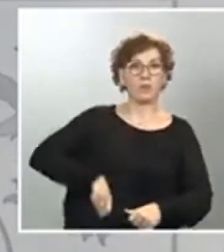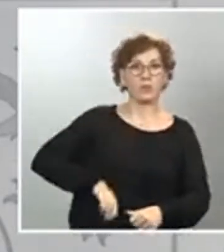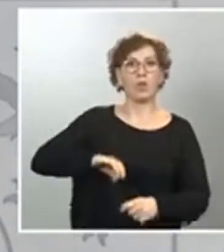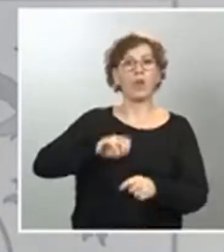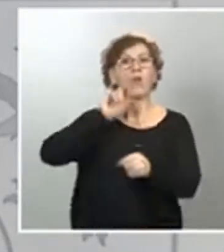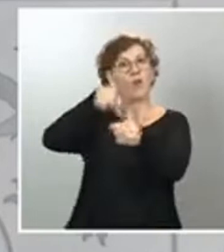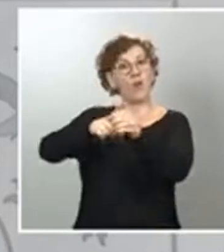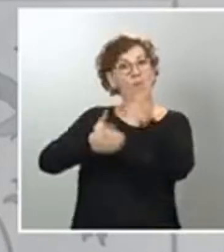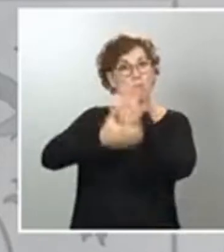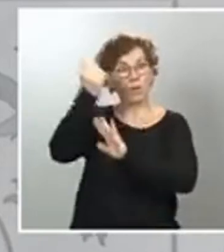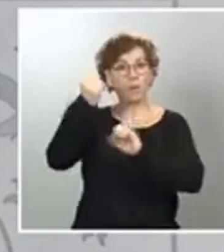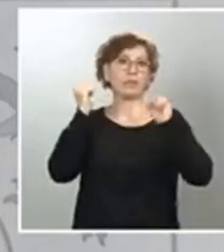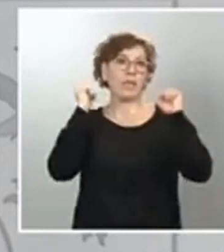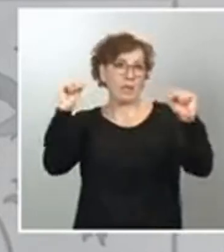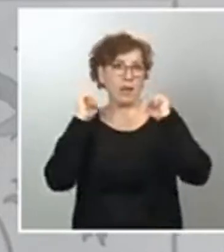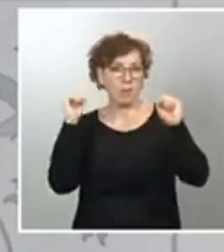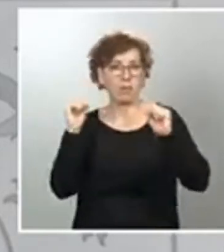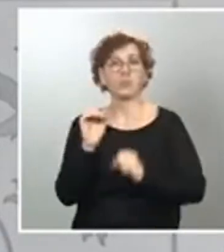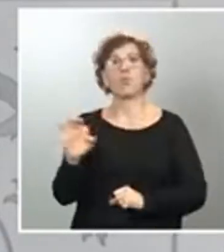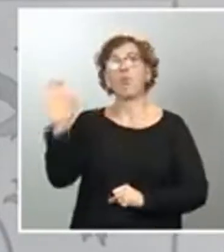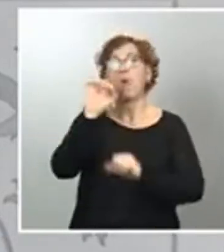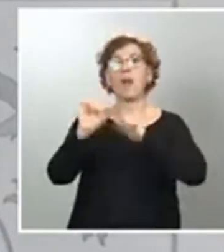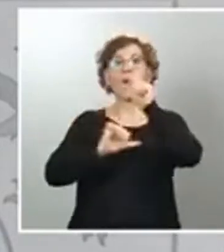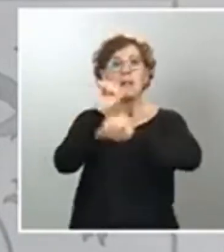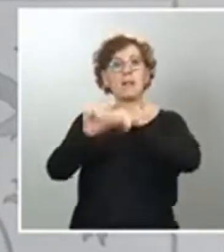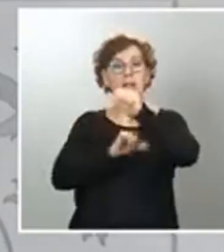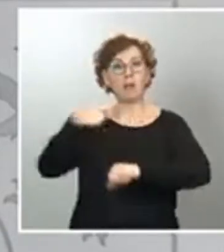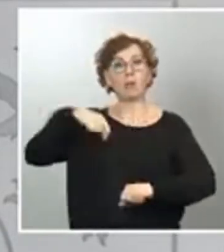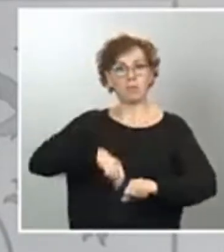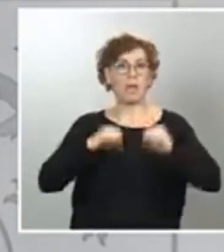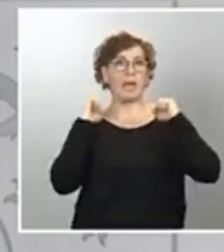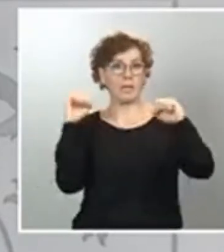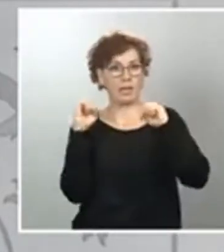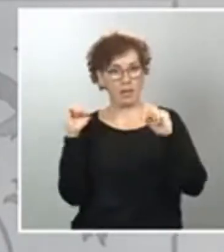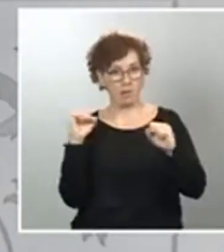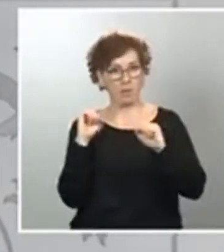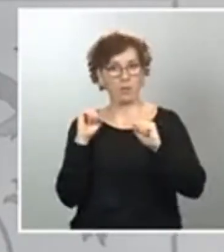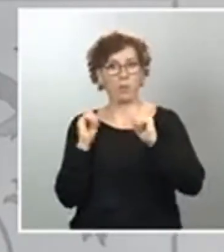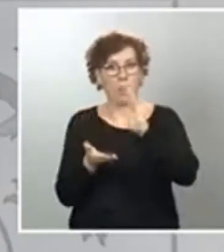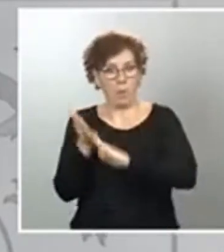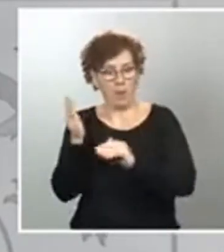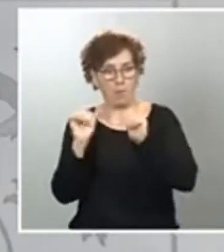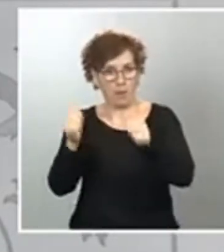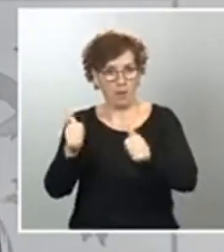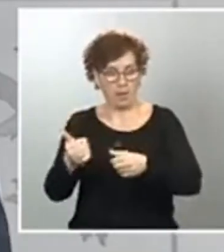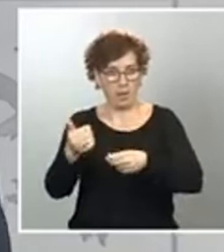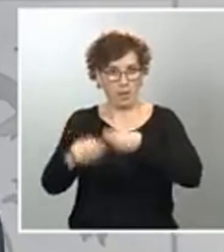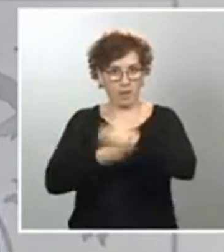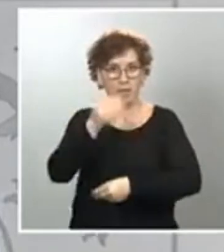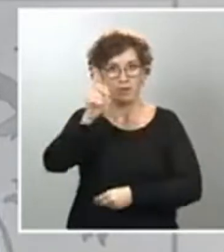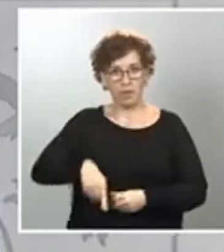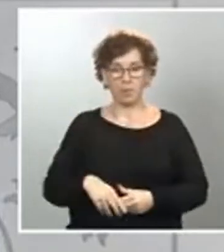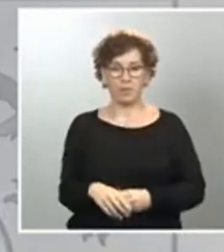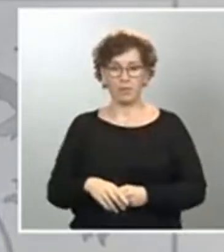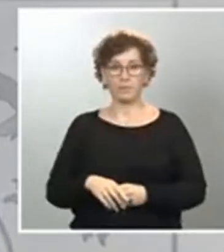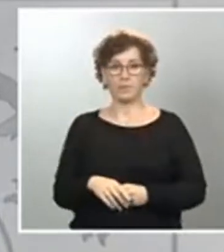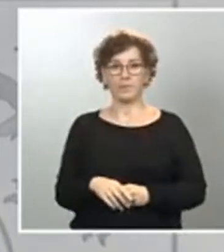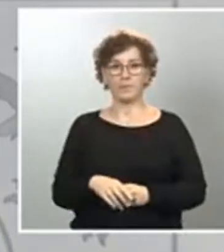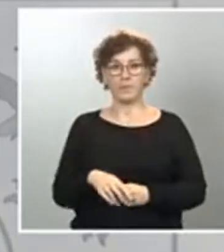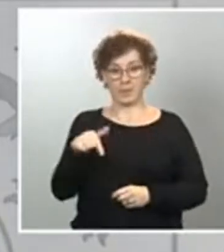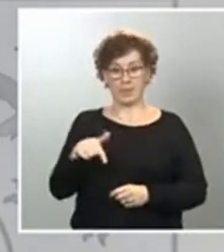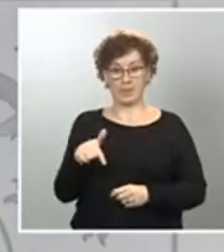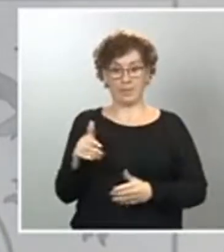básico de ligas profesionales. A lo largo de esta fase, de la fase 0, de la fase de preparación hacia esa desescalada, se va